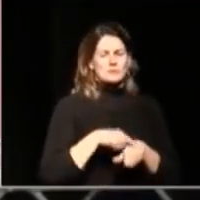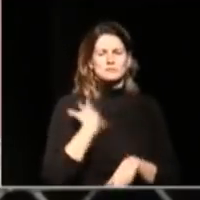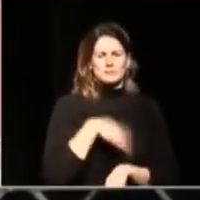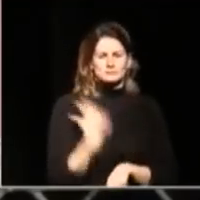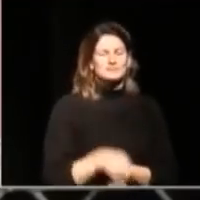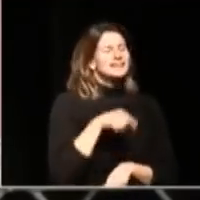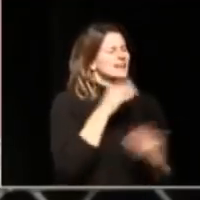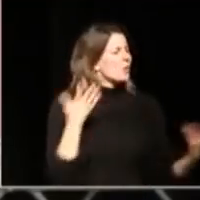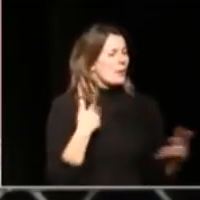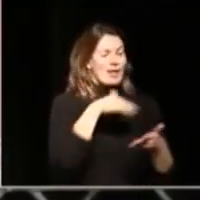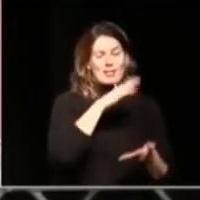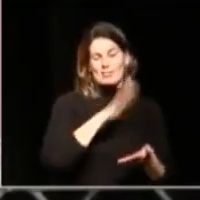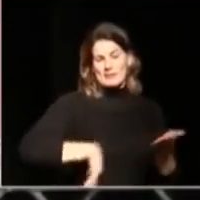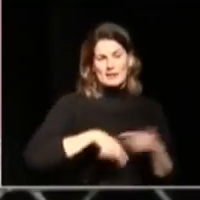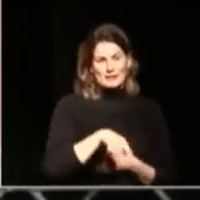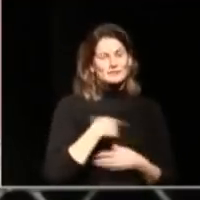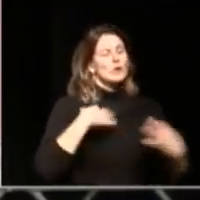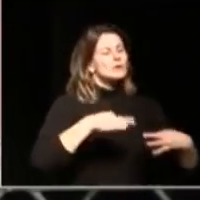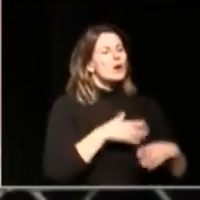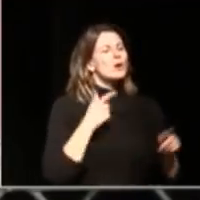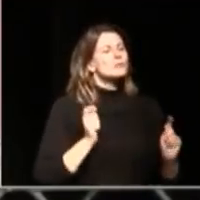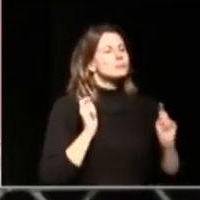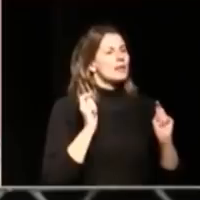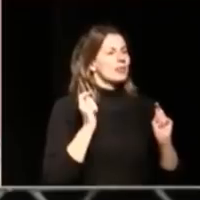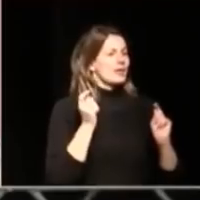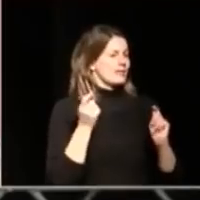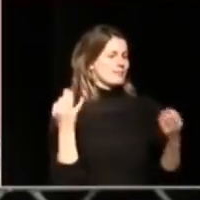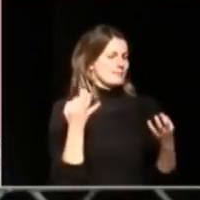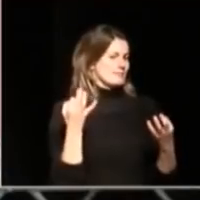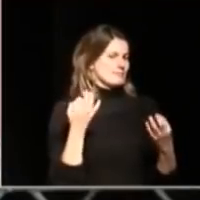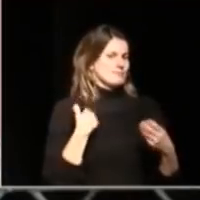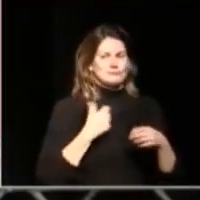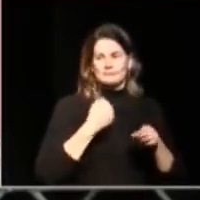que es Barcelona. Y ese gobierno solamente lo puede liderar Xavi Domènech.